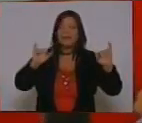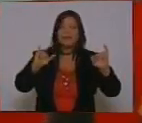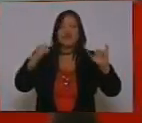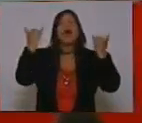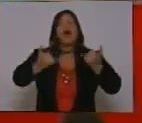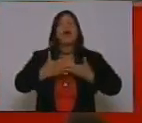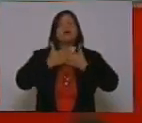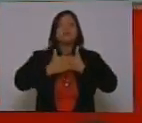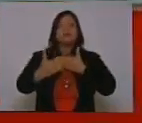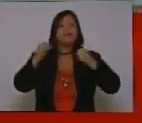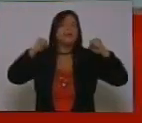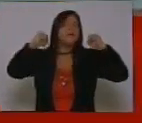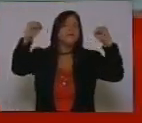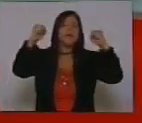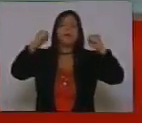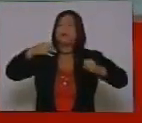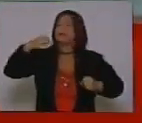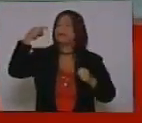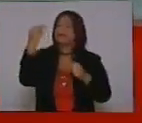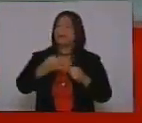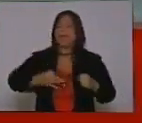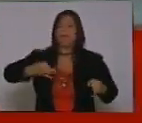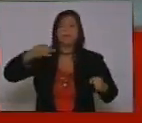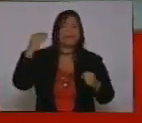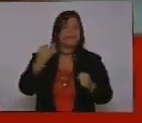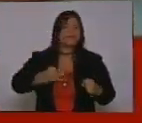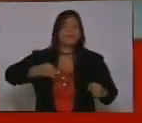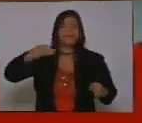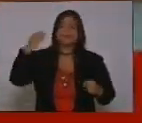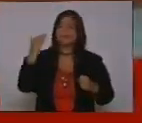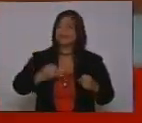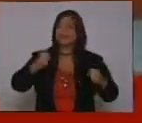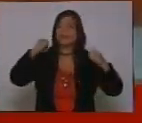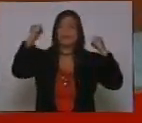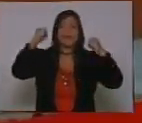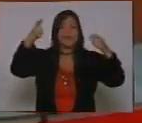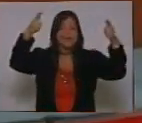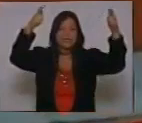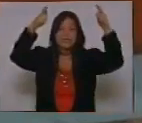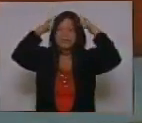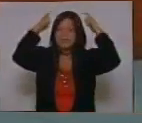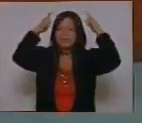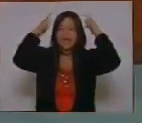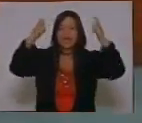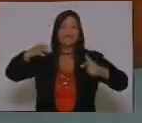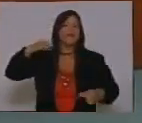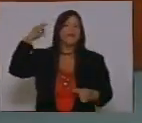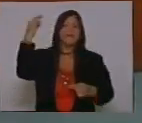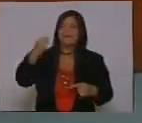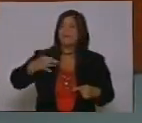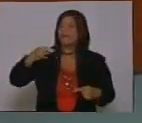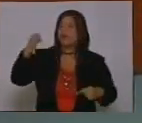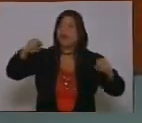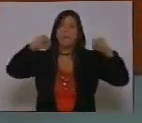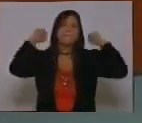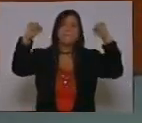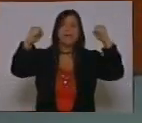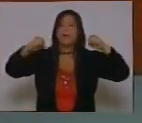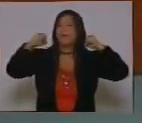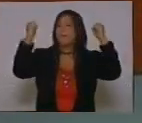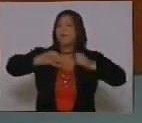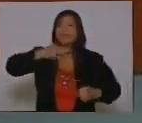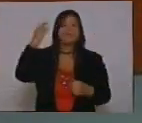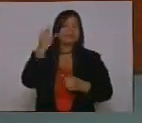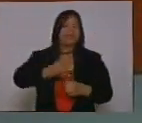hacer. ¡Que viva por siempre y para siempre Hugo Rafael Chávez Frías! ¡Que viva por siempre y